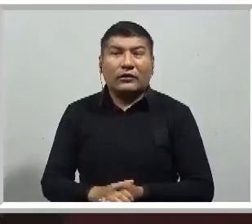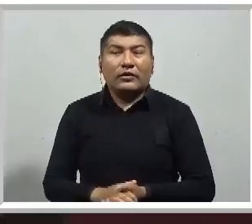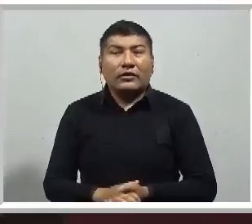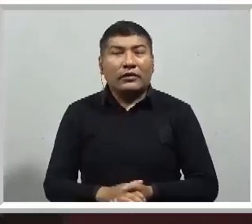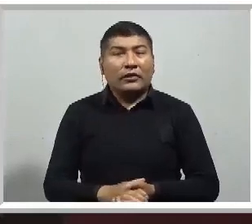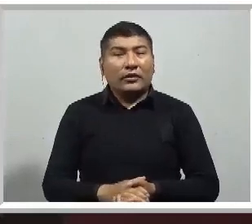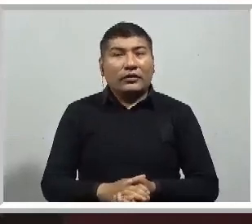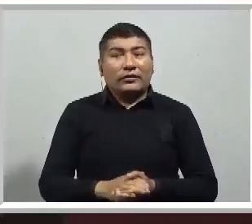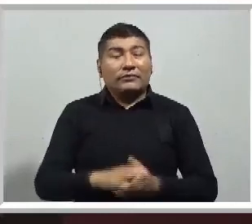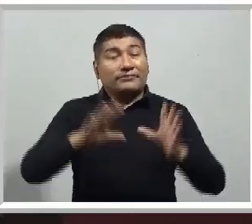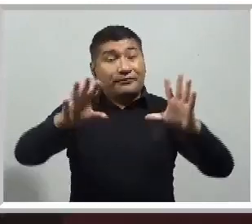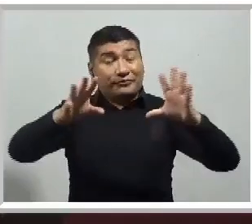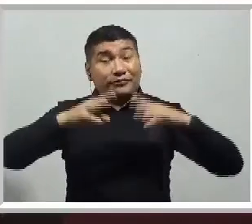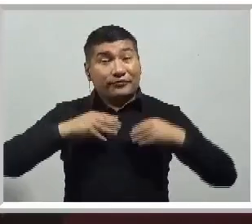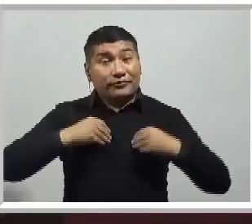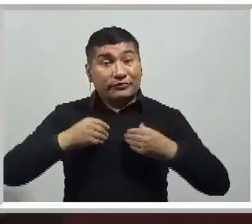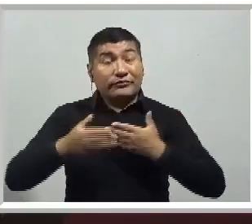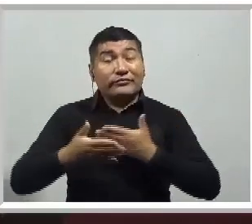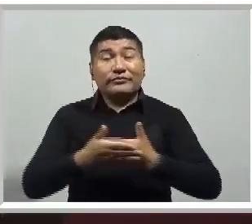La acogida de este niño,